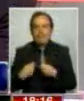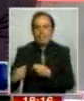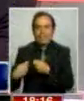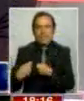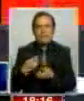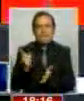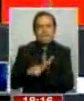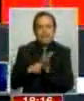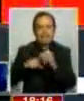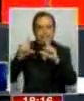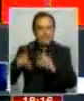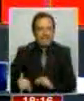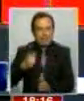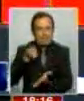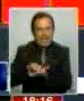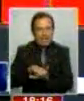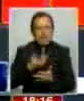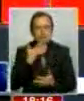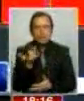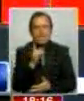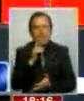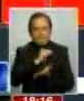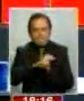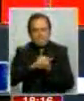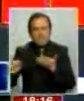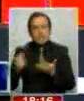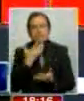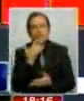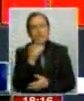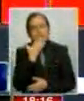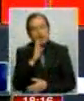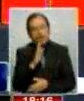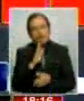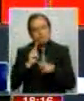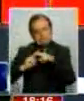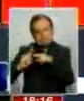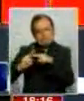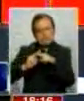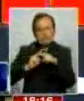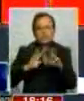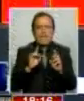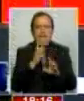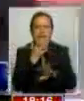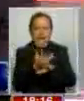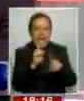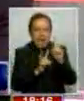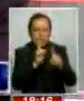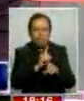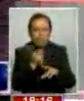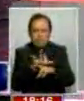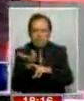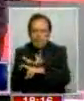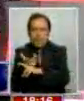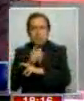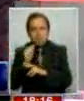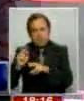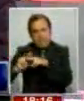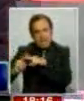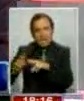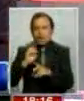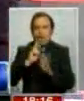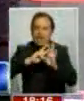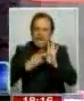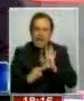fin. Pero ¿por qué eliminarlo y no perfeccionarlo y cerrar los agujeros que permiten eso? Bien,